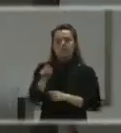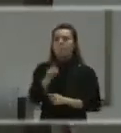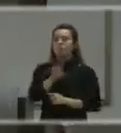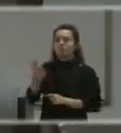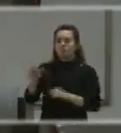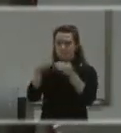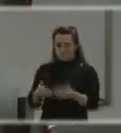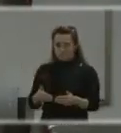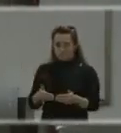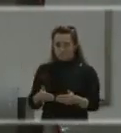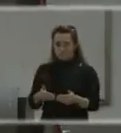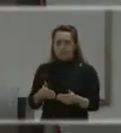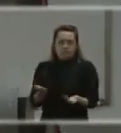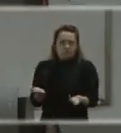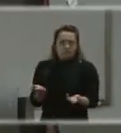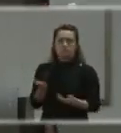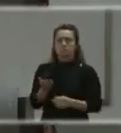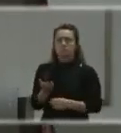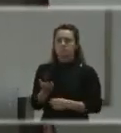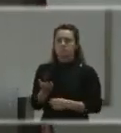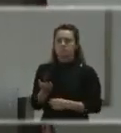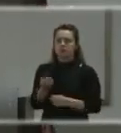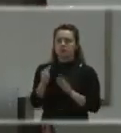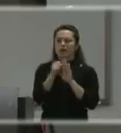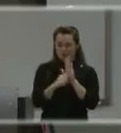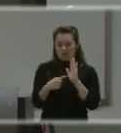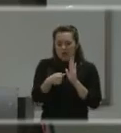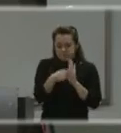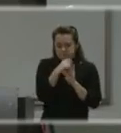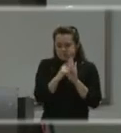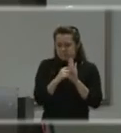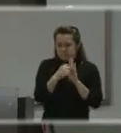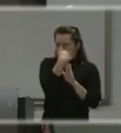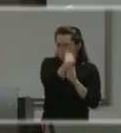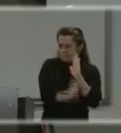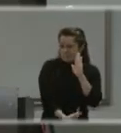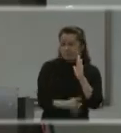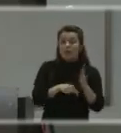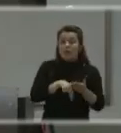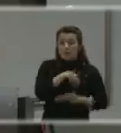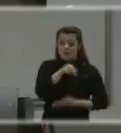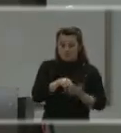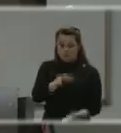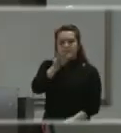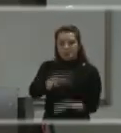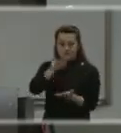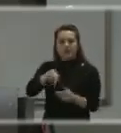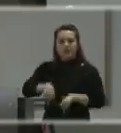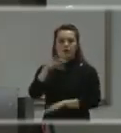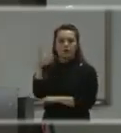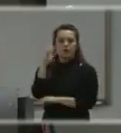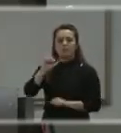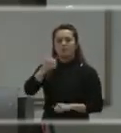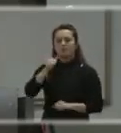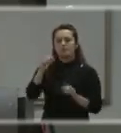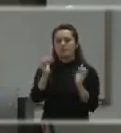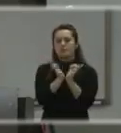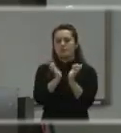en sus diferentes artículos. La convención la ratificó Colombia el 10 de mayo del